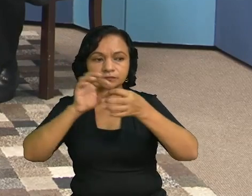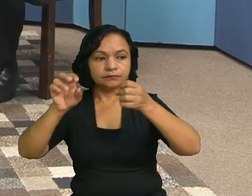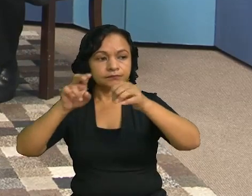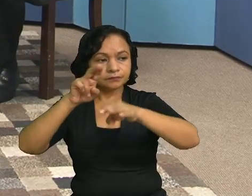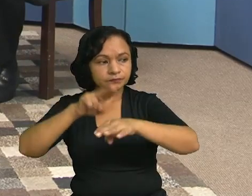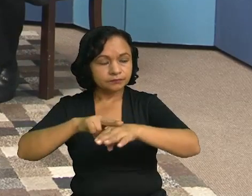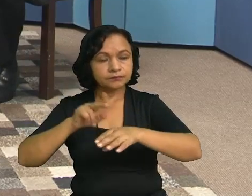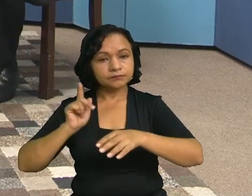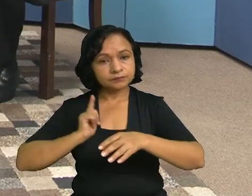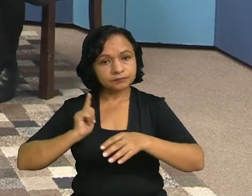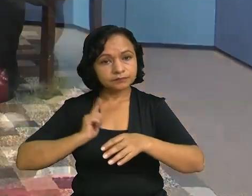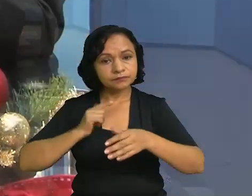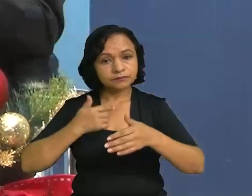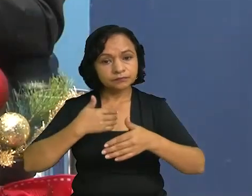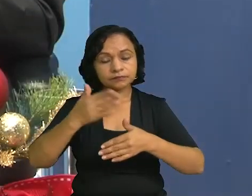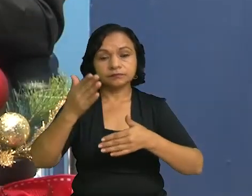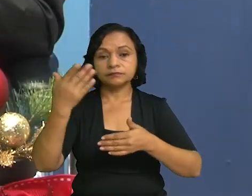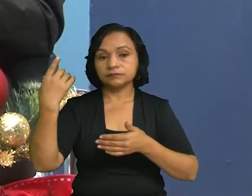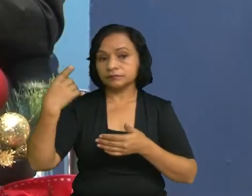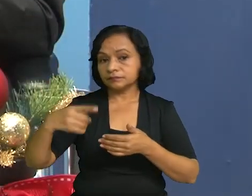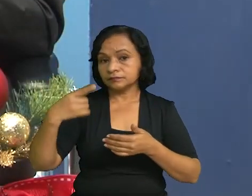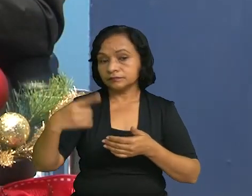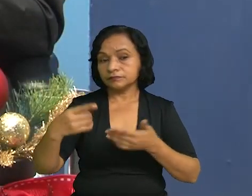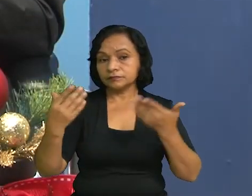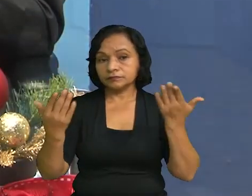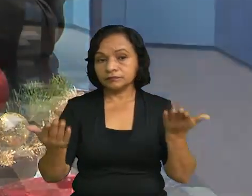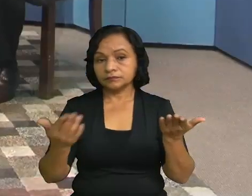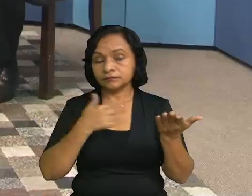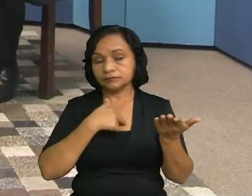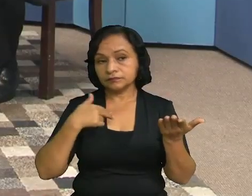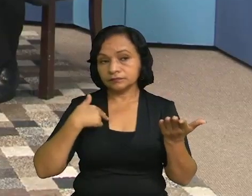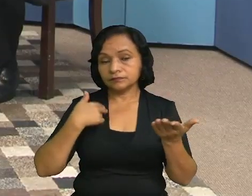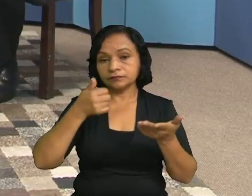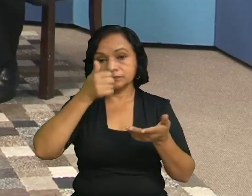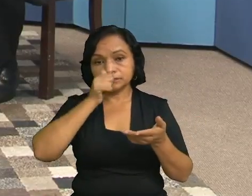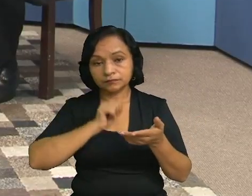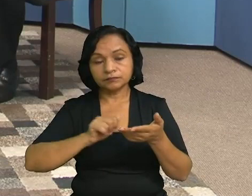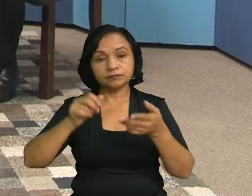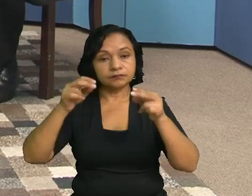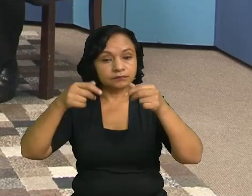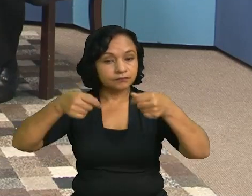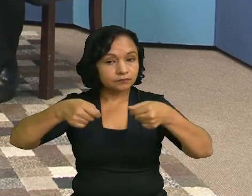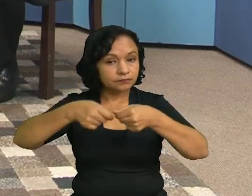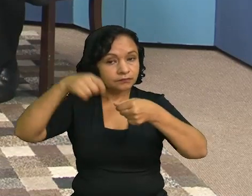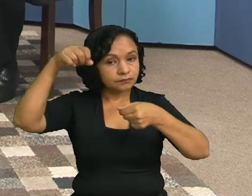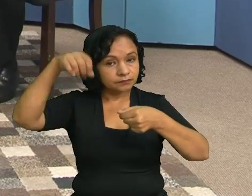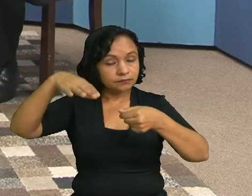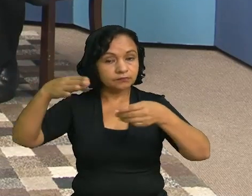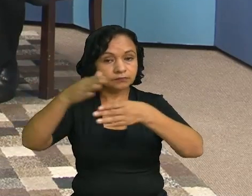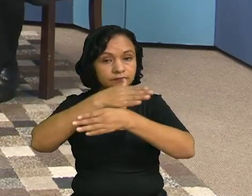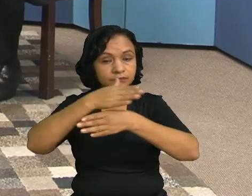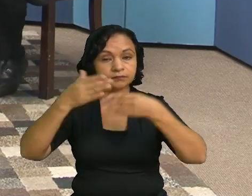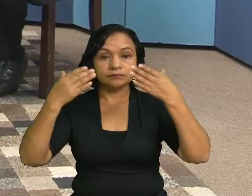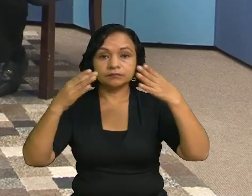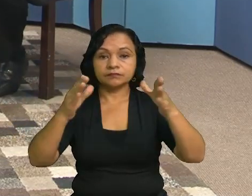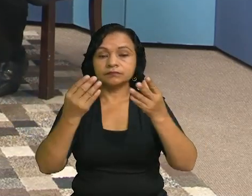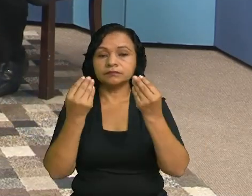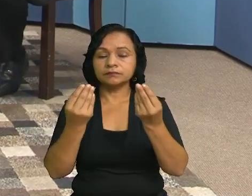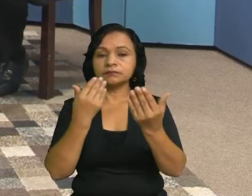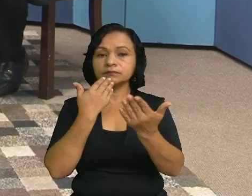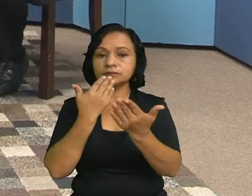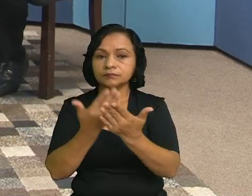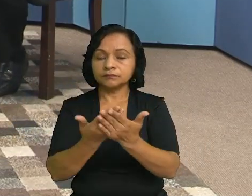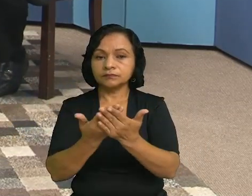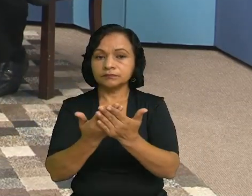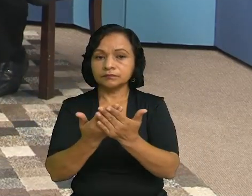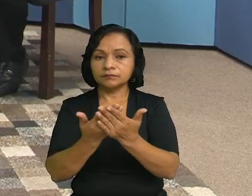garantizar esa restitución del derecho ya sea del agua potable energía eléctrica o infraestructura de nuestro pueblo muchísimas gracias por